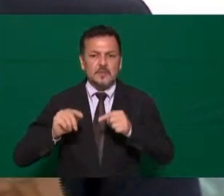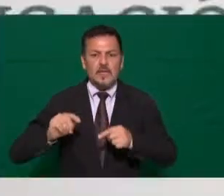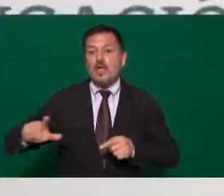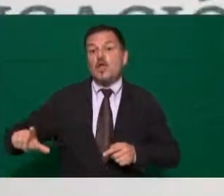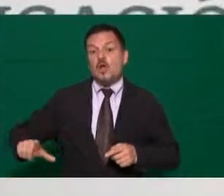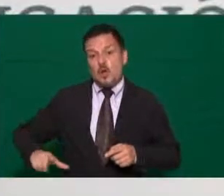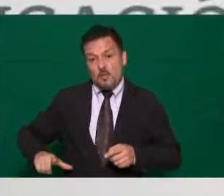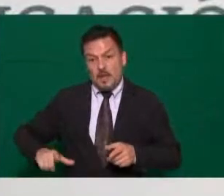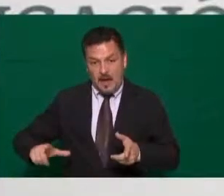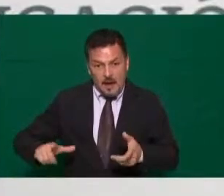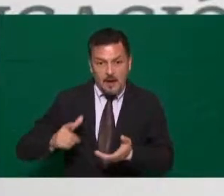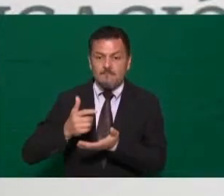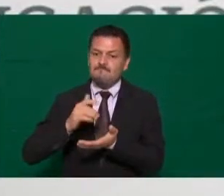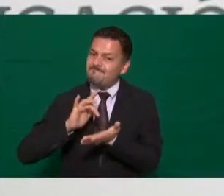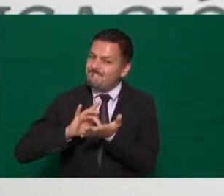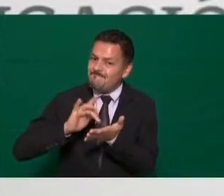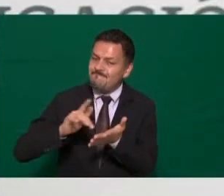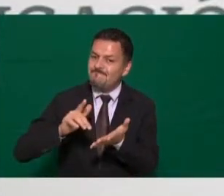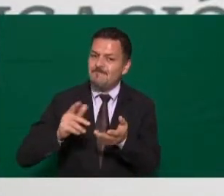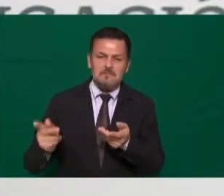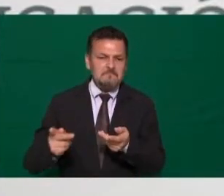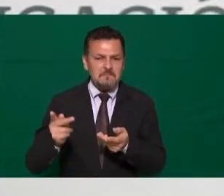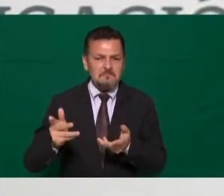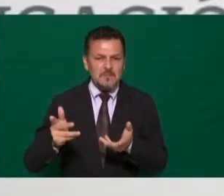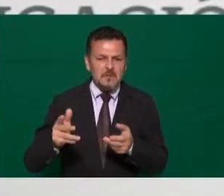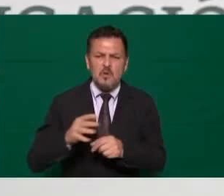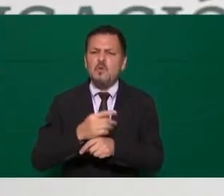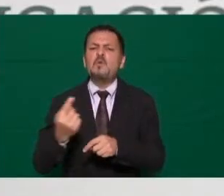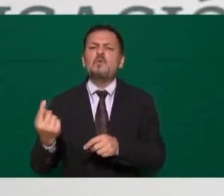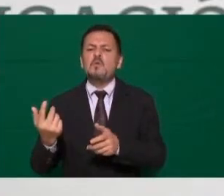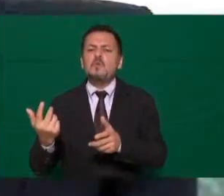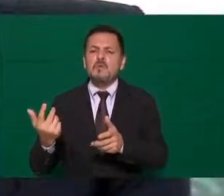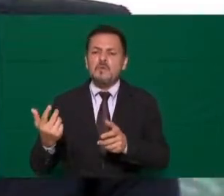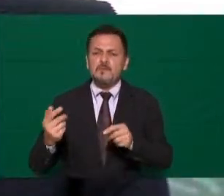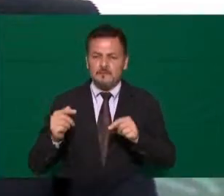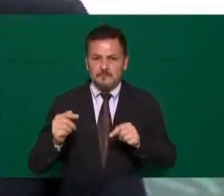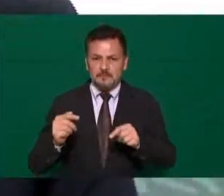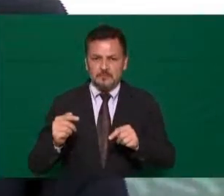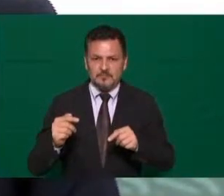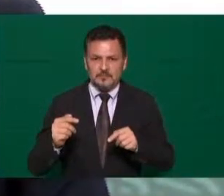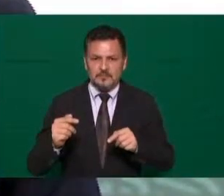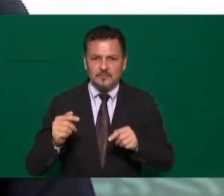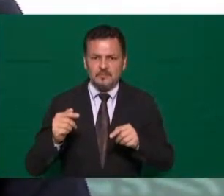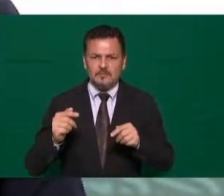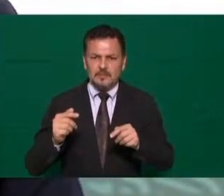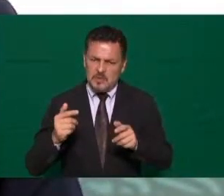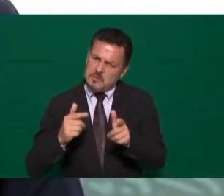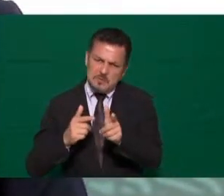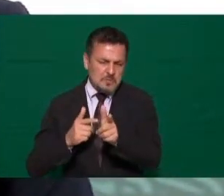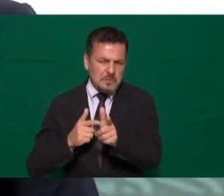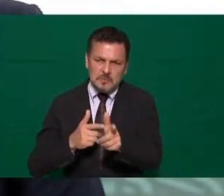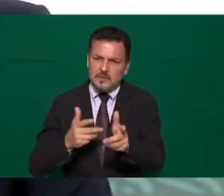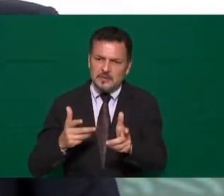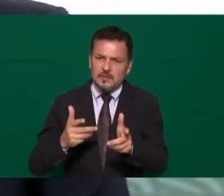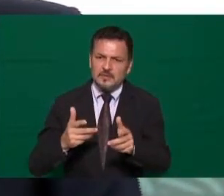Gobernar con el pueblo para que de esa manera